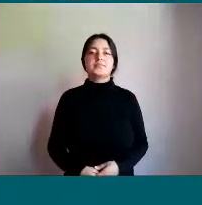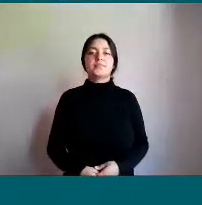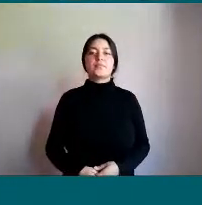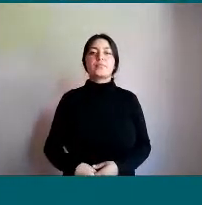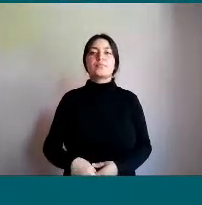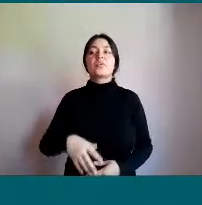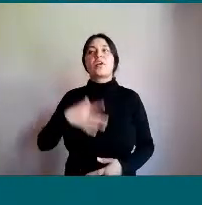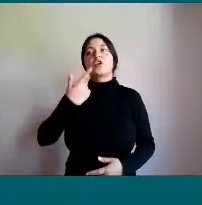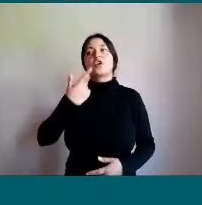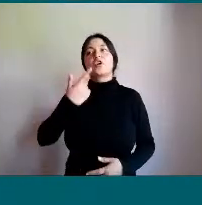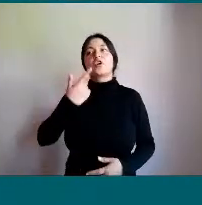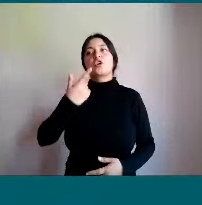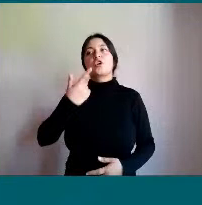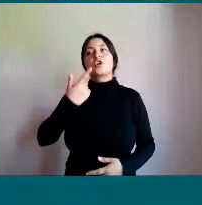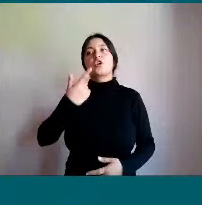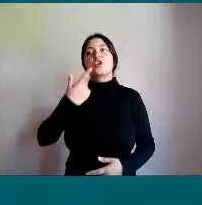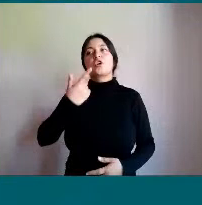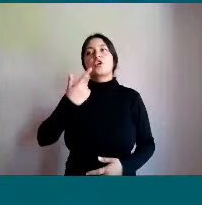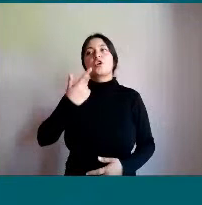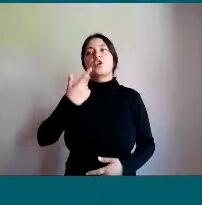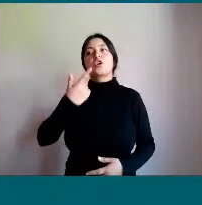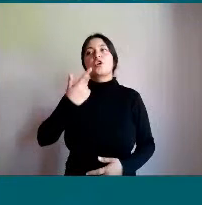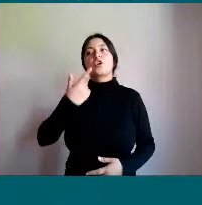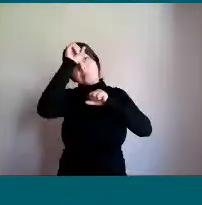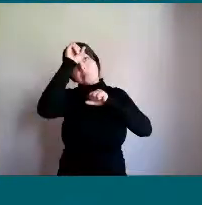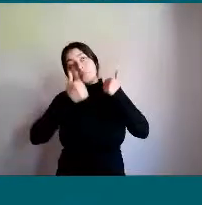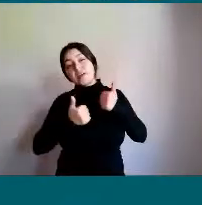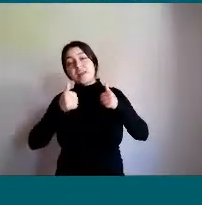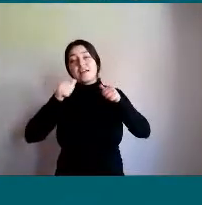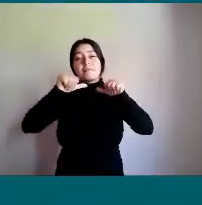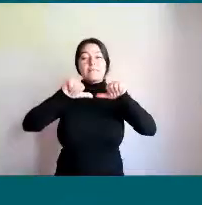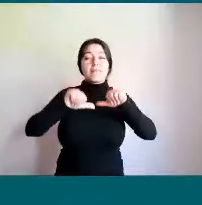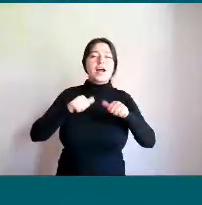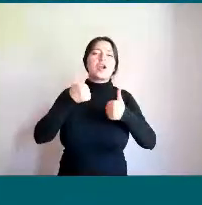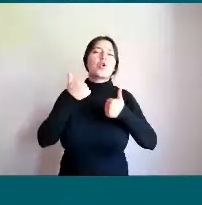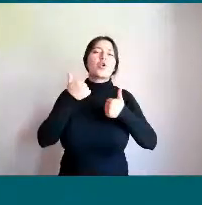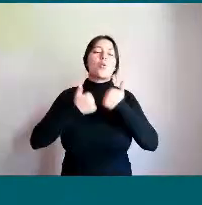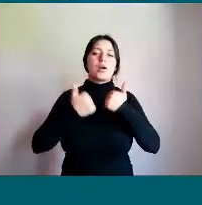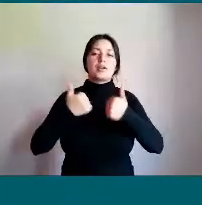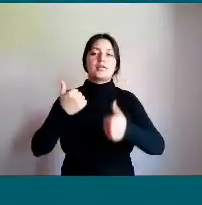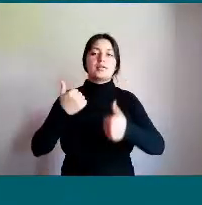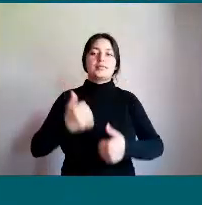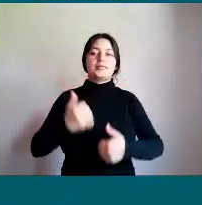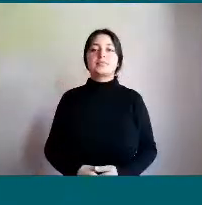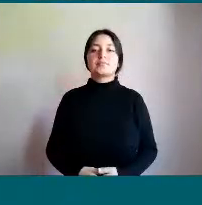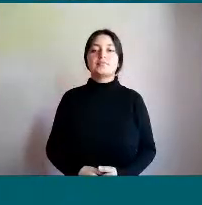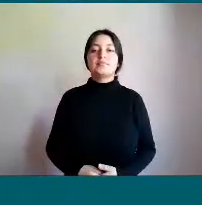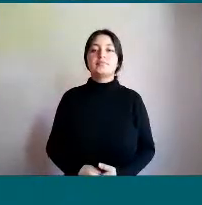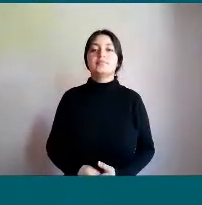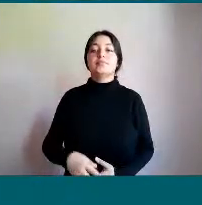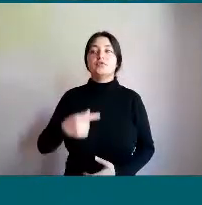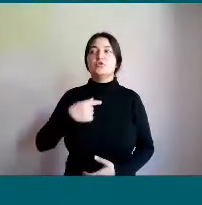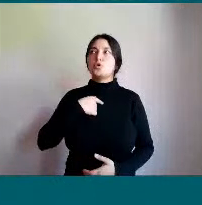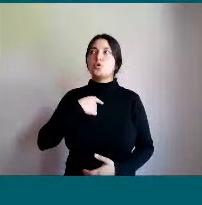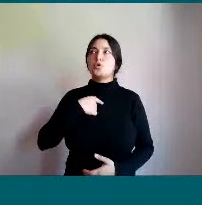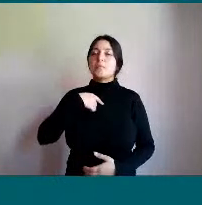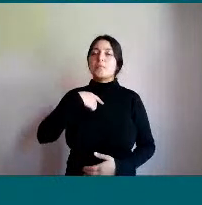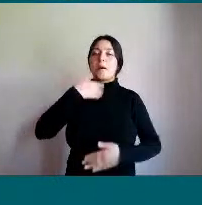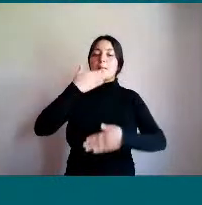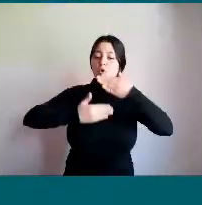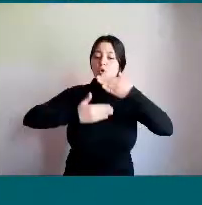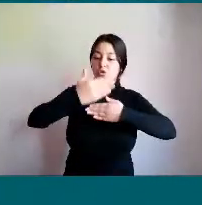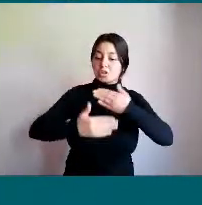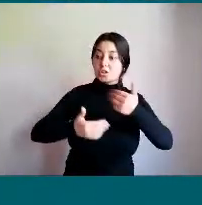toma decisiones, aprende acerca de su forma en la que él está aprendiendo su proceso. ¿Para qué lo hacemos? Para